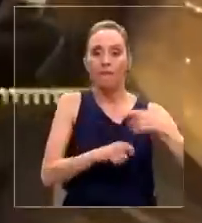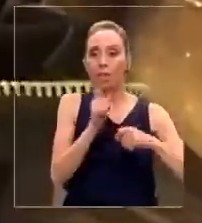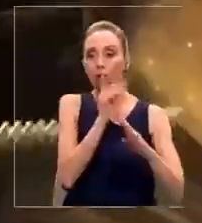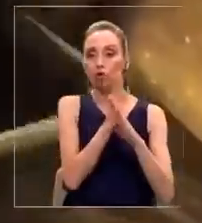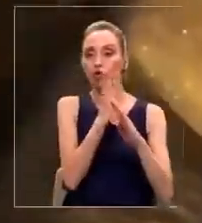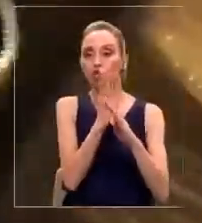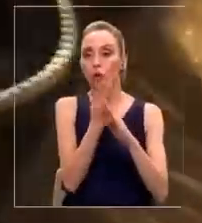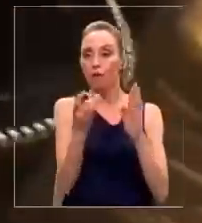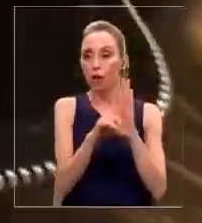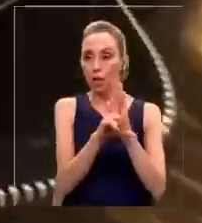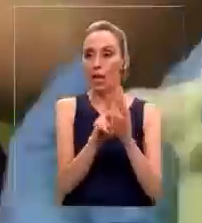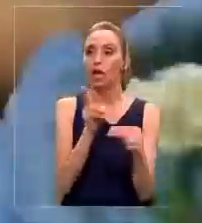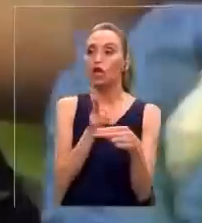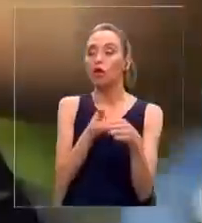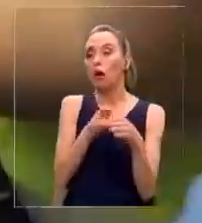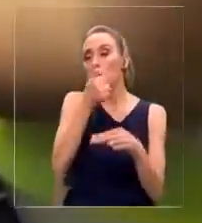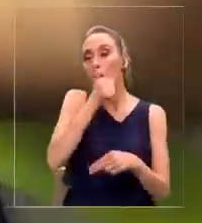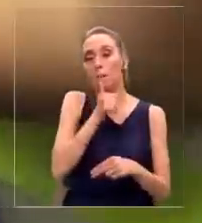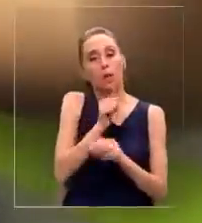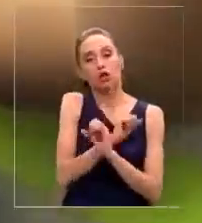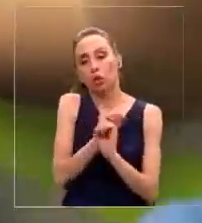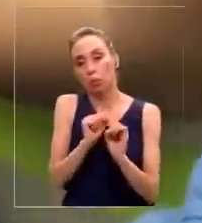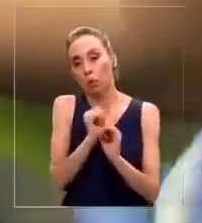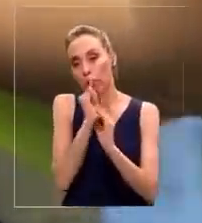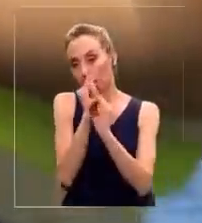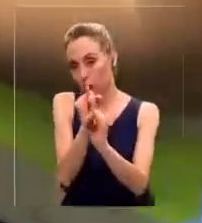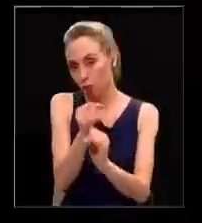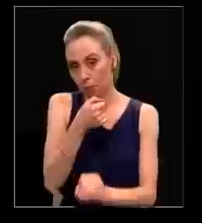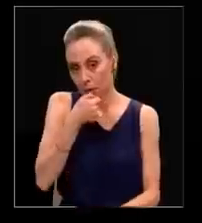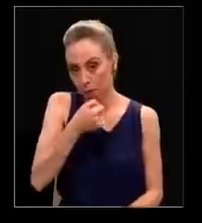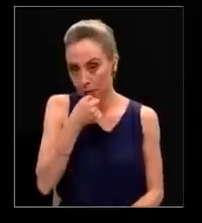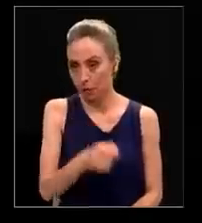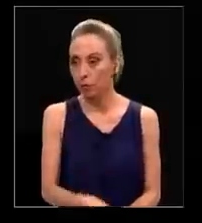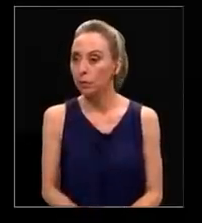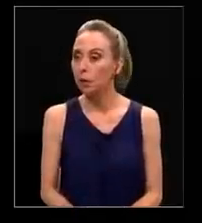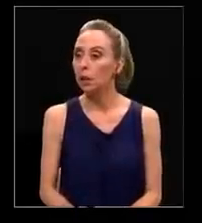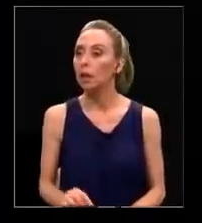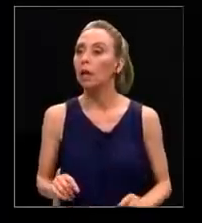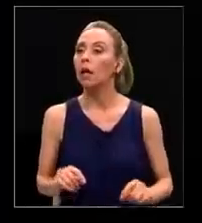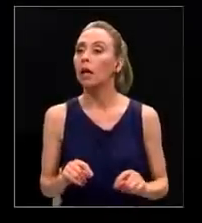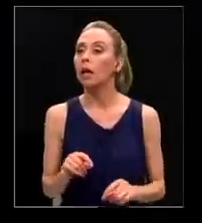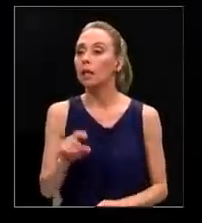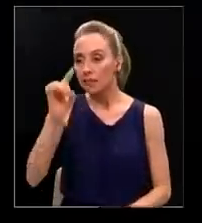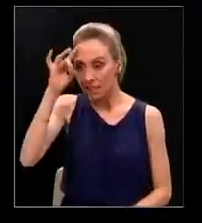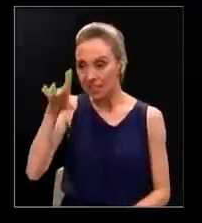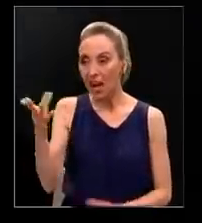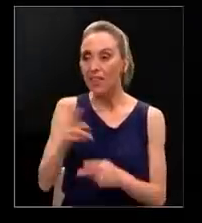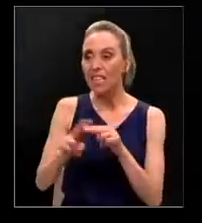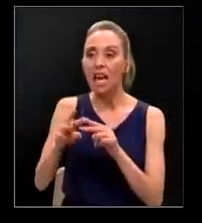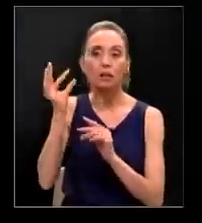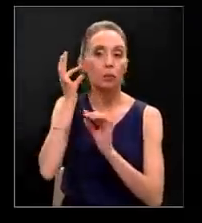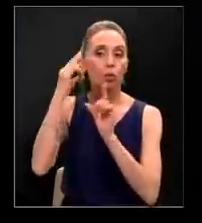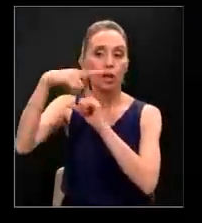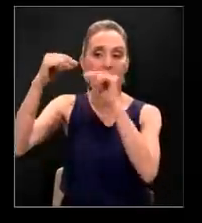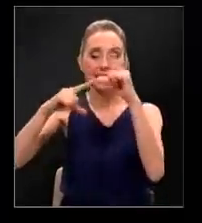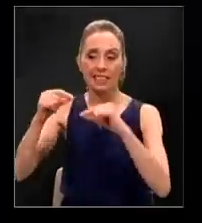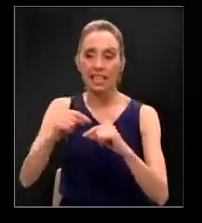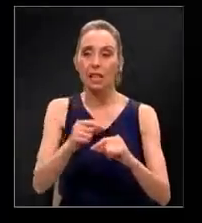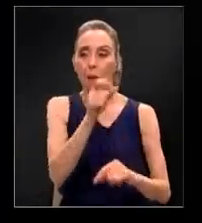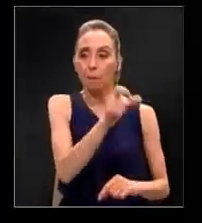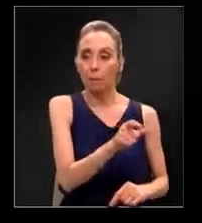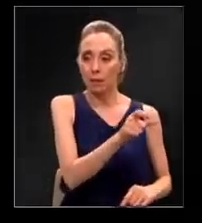ilícito, cuyas identidades no es posible revelar. ¿Sabes quién se la Estrella? Lleva gente allá, le traía un